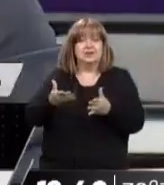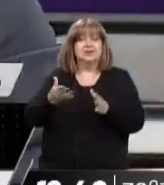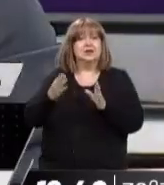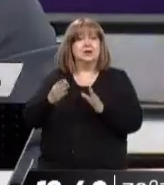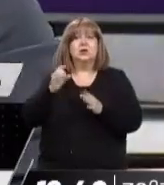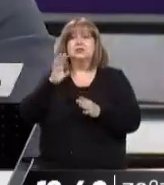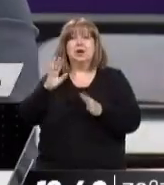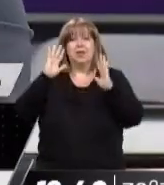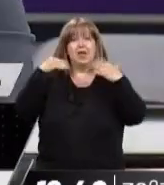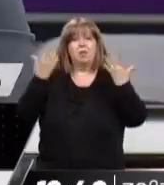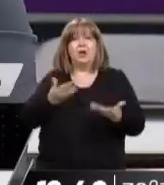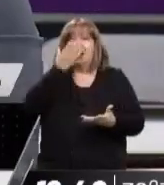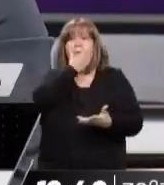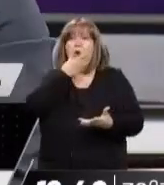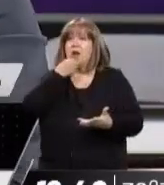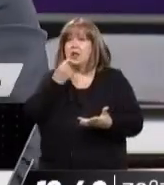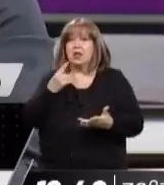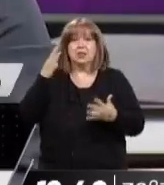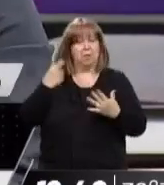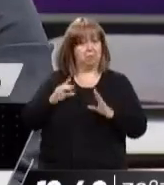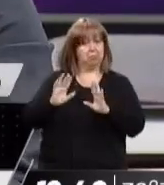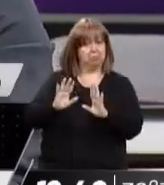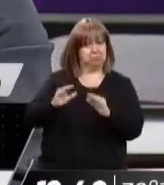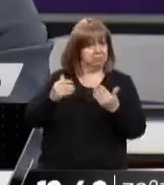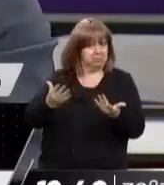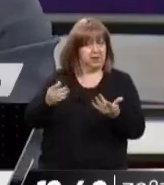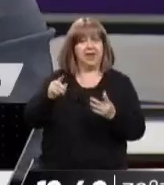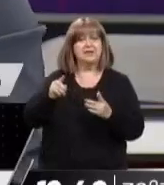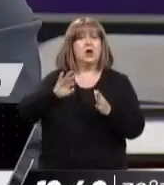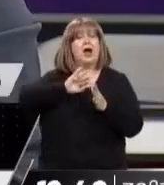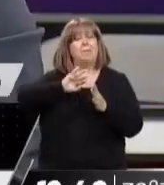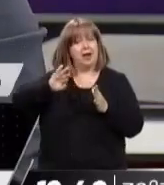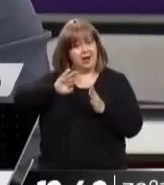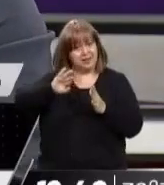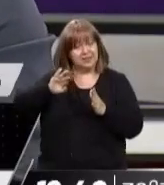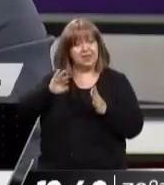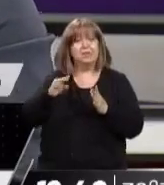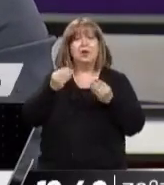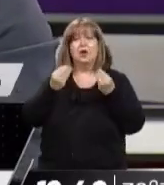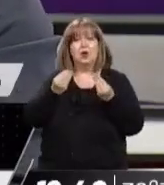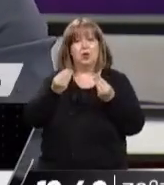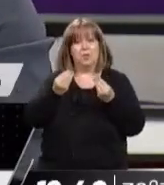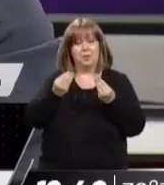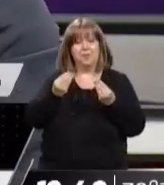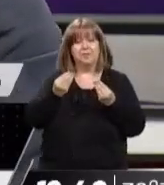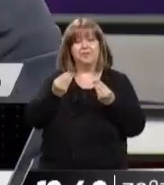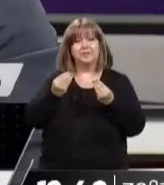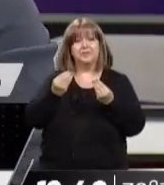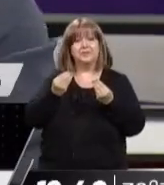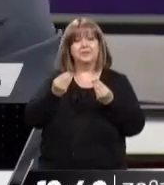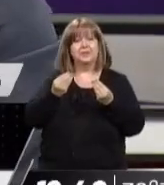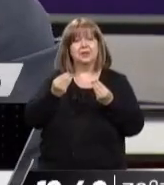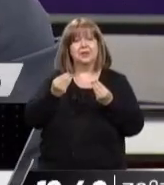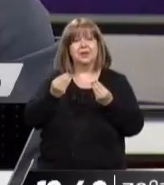cuáles son los medios, uh-huh. Y cuál es el fin que tengo. El fin está buenísimo, pero ¿cuál es el medio que utilizo? Y es un